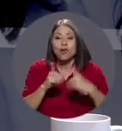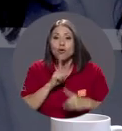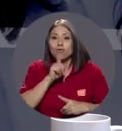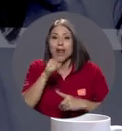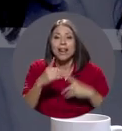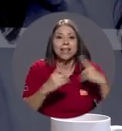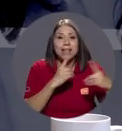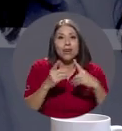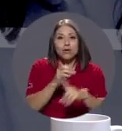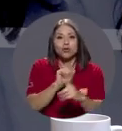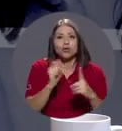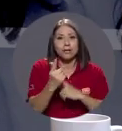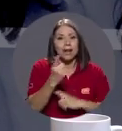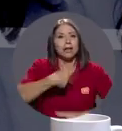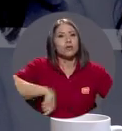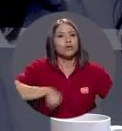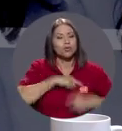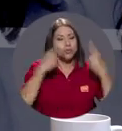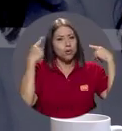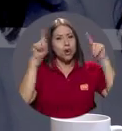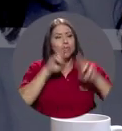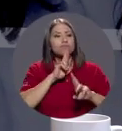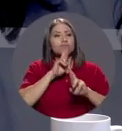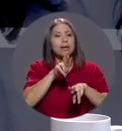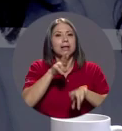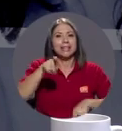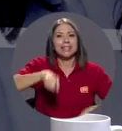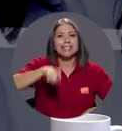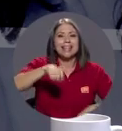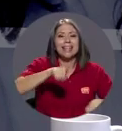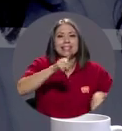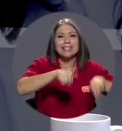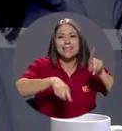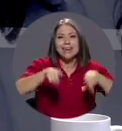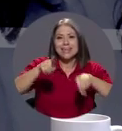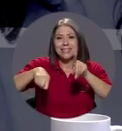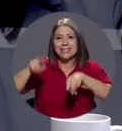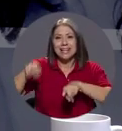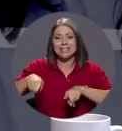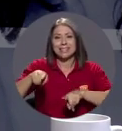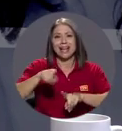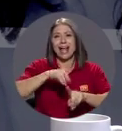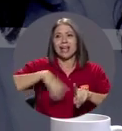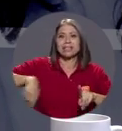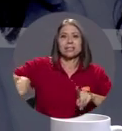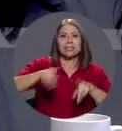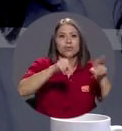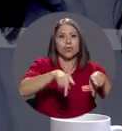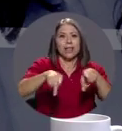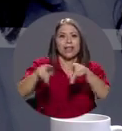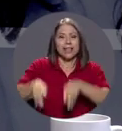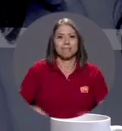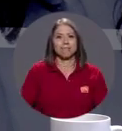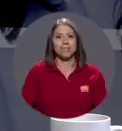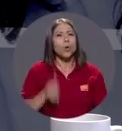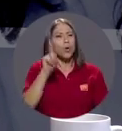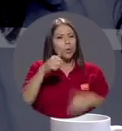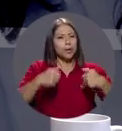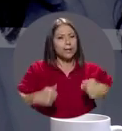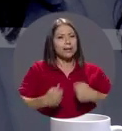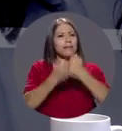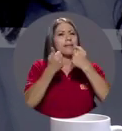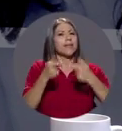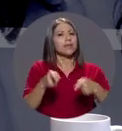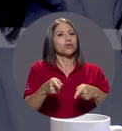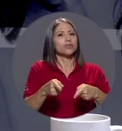real, en ese diálogo social, que vamos a lograr darle respuesta a las necesidades diversas que tiene nuestra ciudadanía. Entonces yo creo que uno